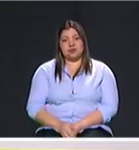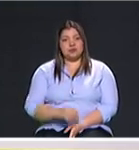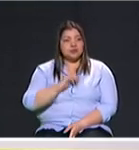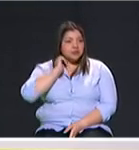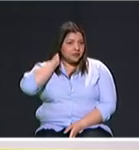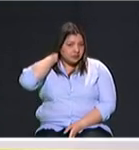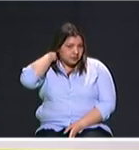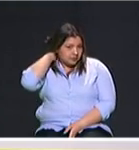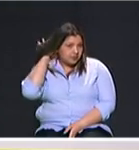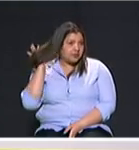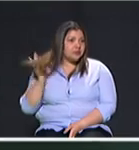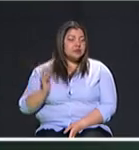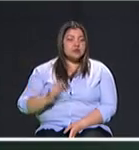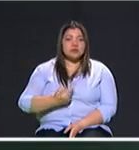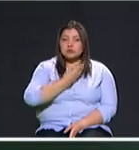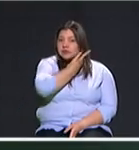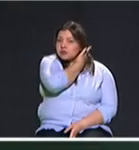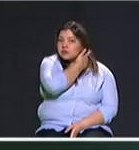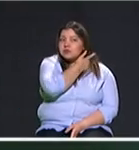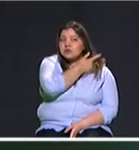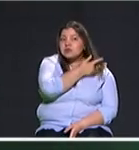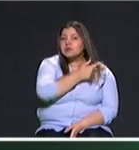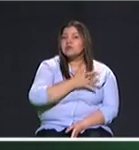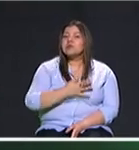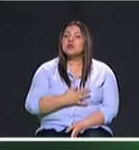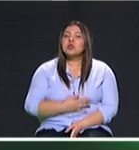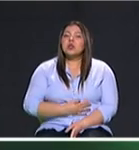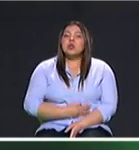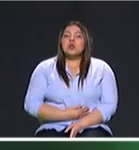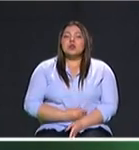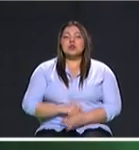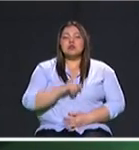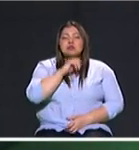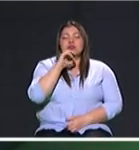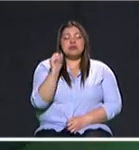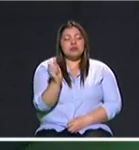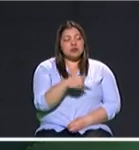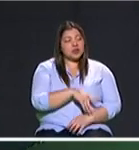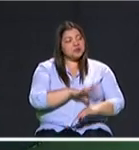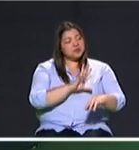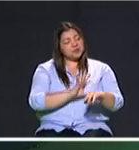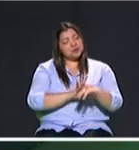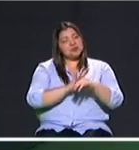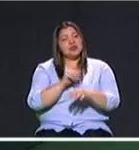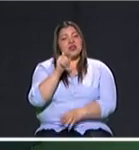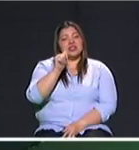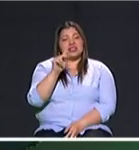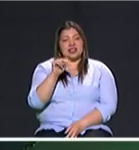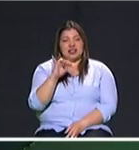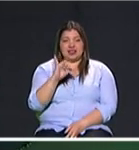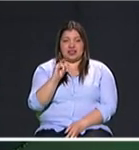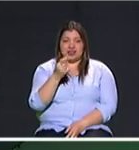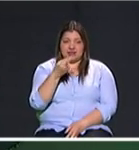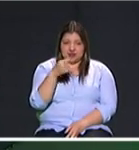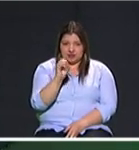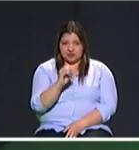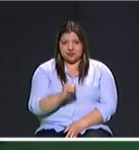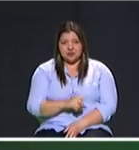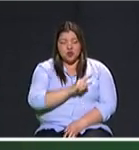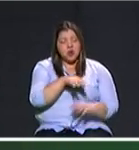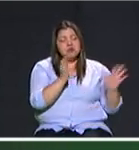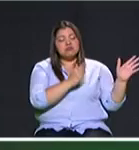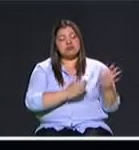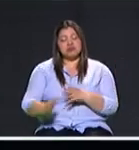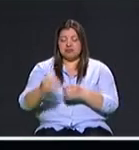mejora de manera general para todos los candidatos es en qué consiste doctor santiago su plan de generación de empleo y de educación para